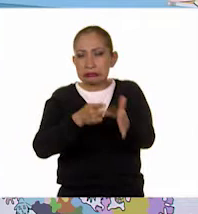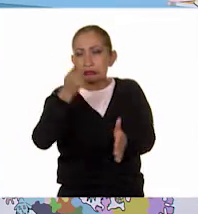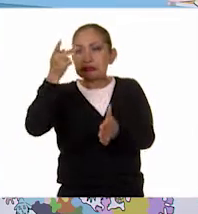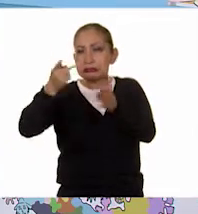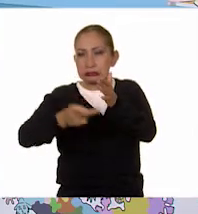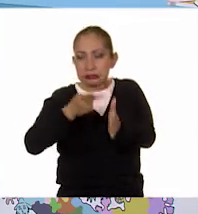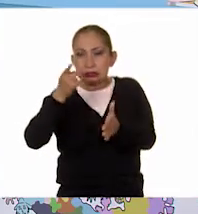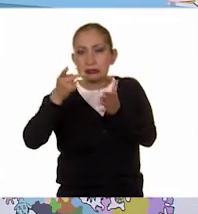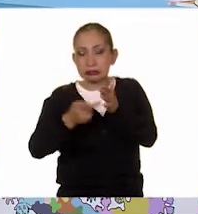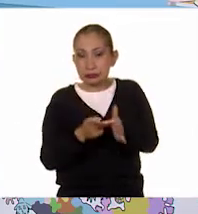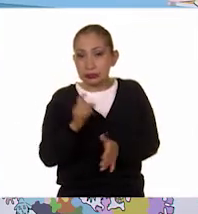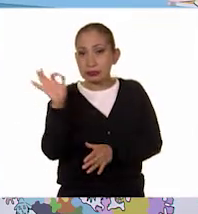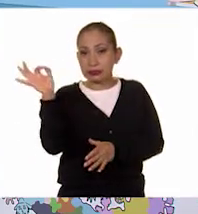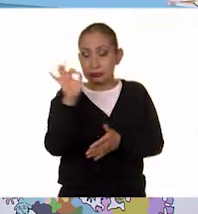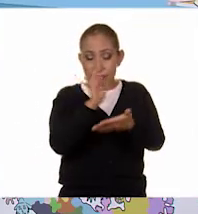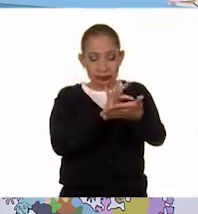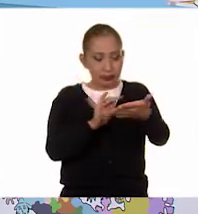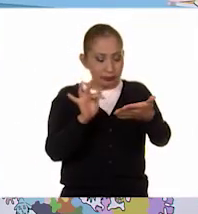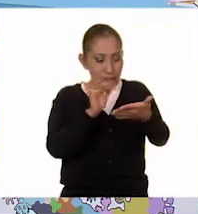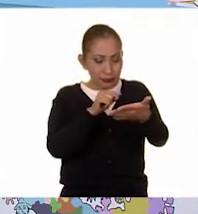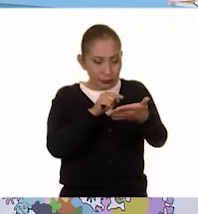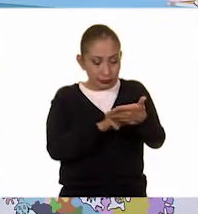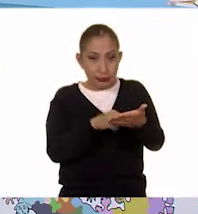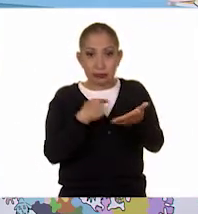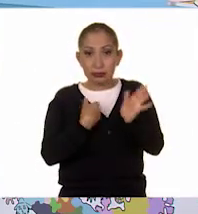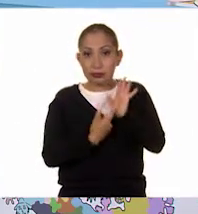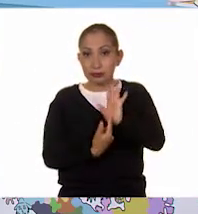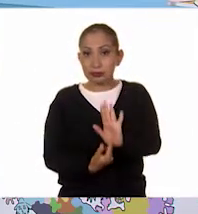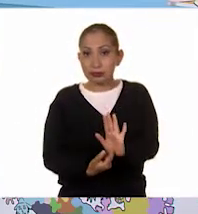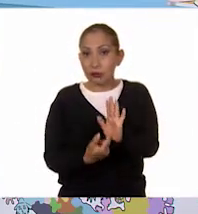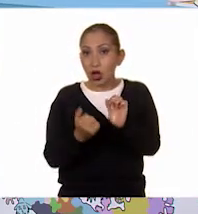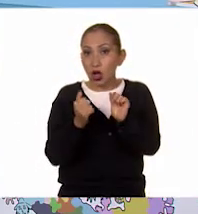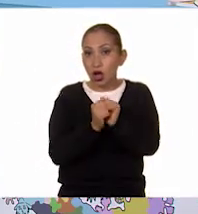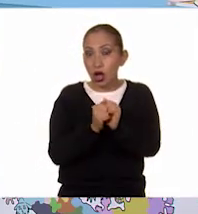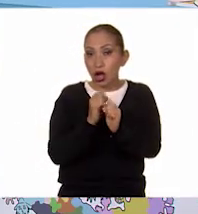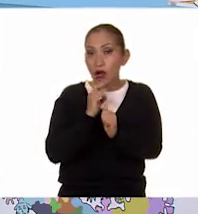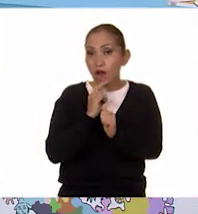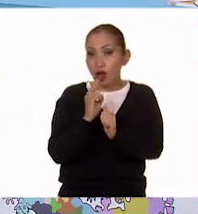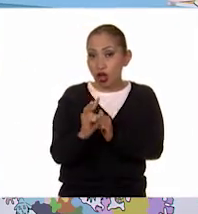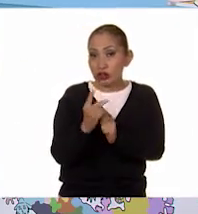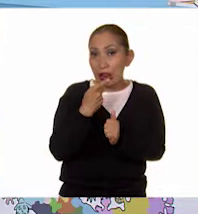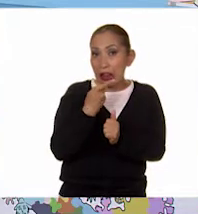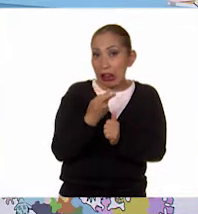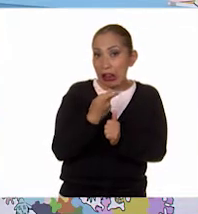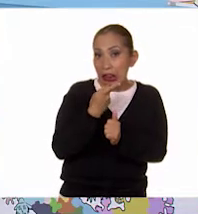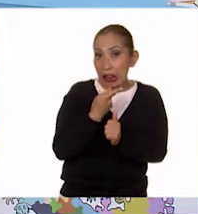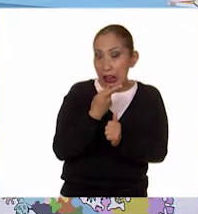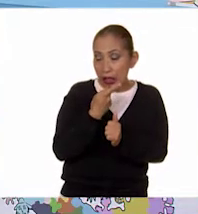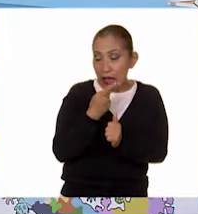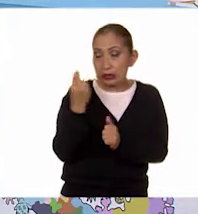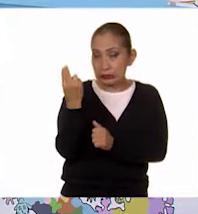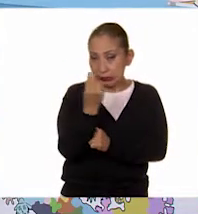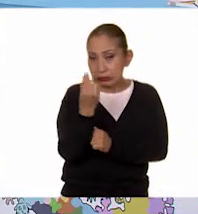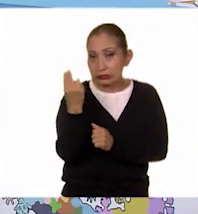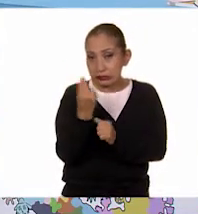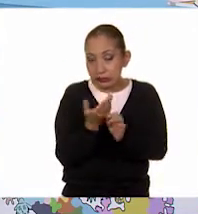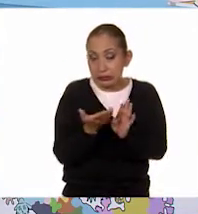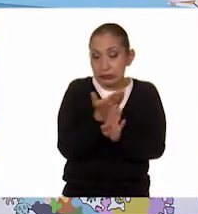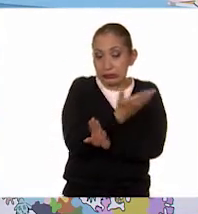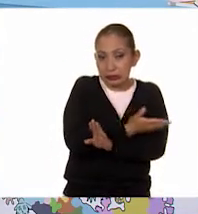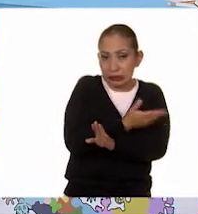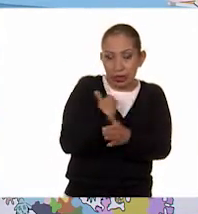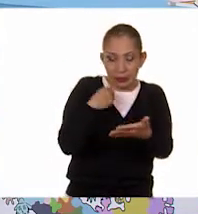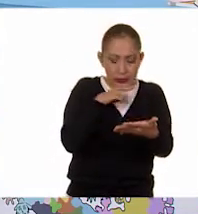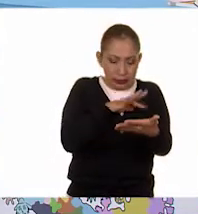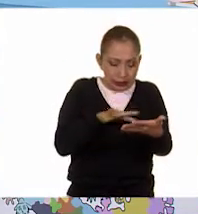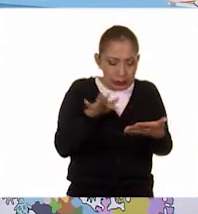veces. Y en el caso de textos que vamos a representar mediante la lectura en voz alta, resulta conveniente que nos lo